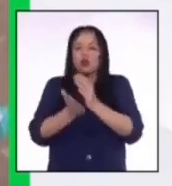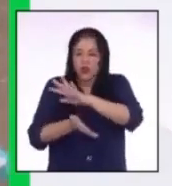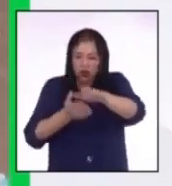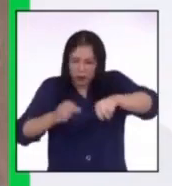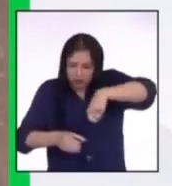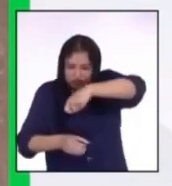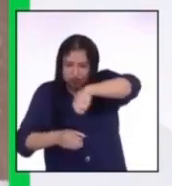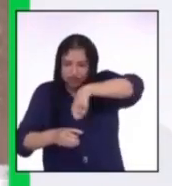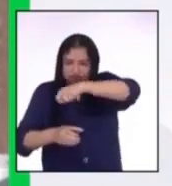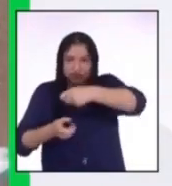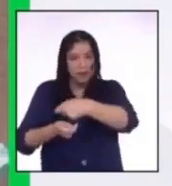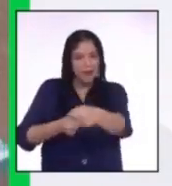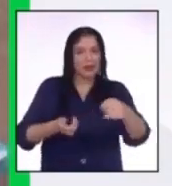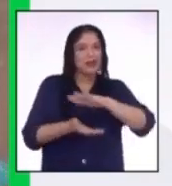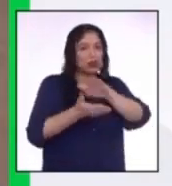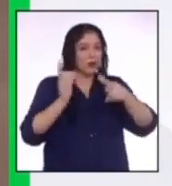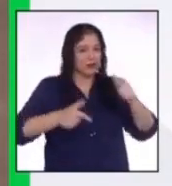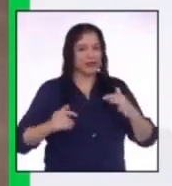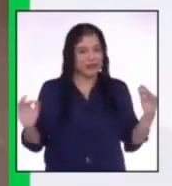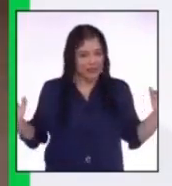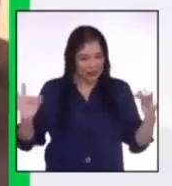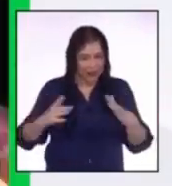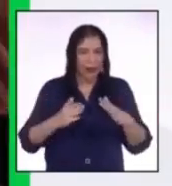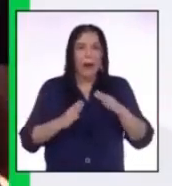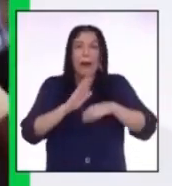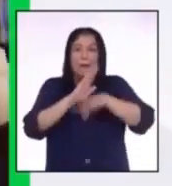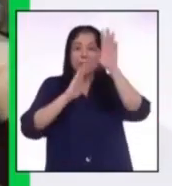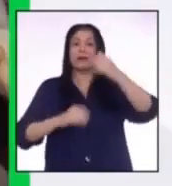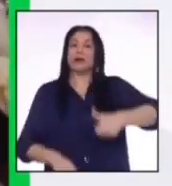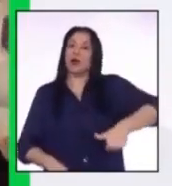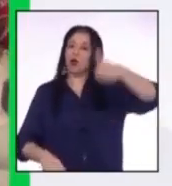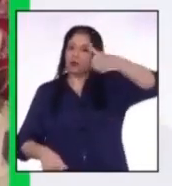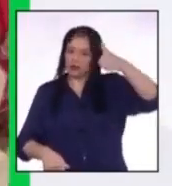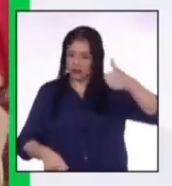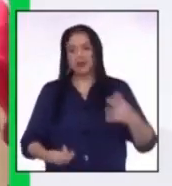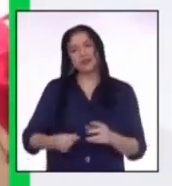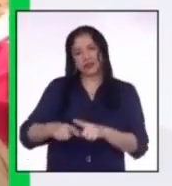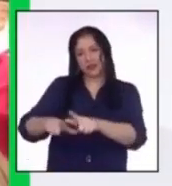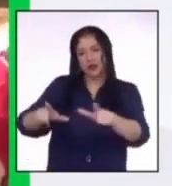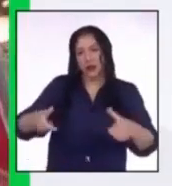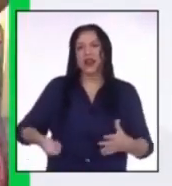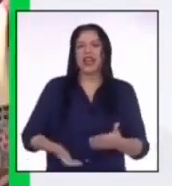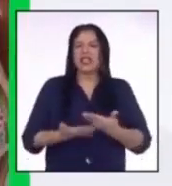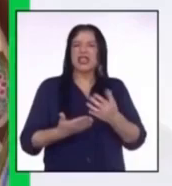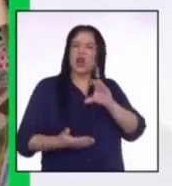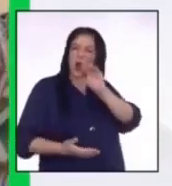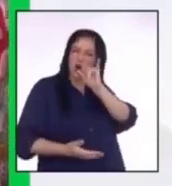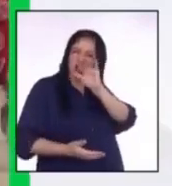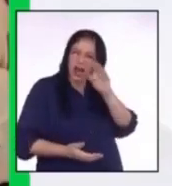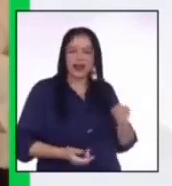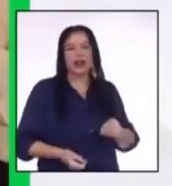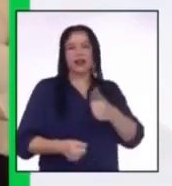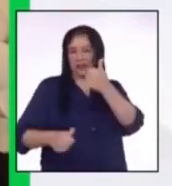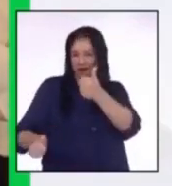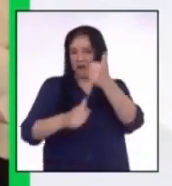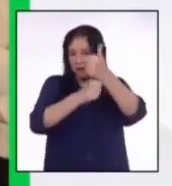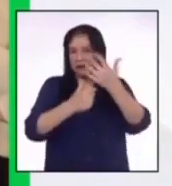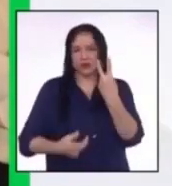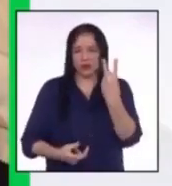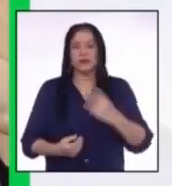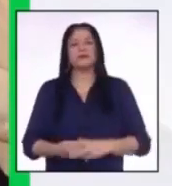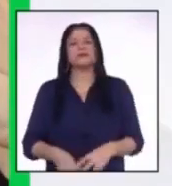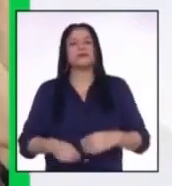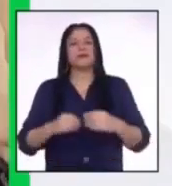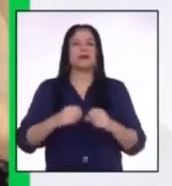para todos los asistentes y en especial para las autoridades de la chacra como son el cuyana y el caigua cuyana